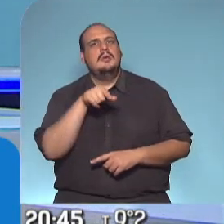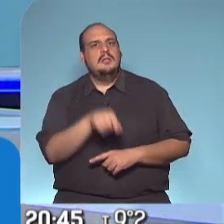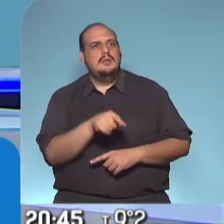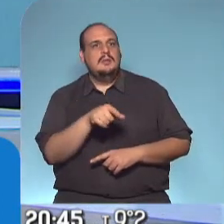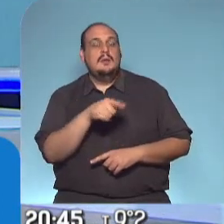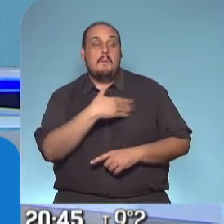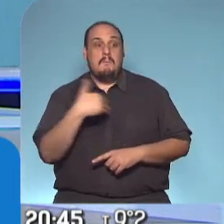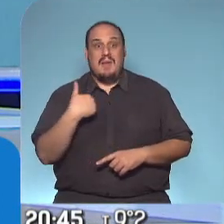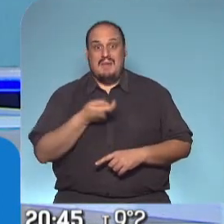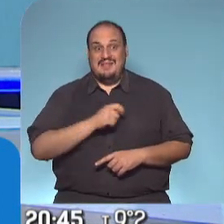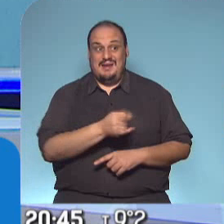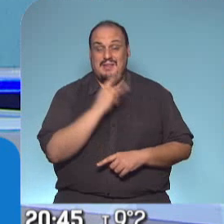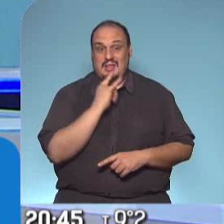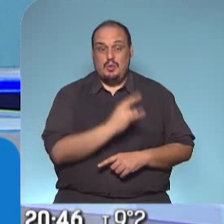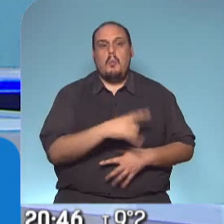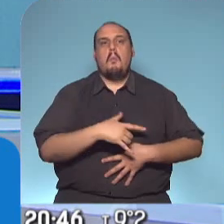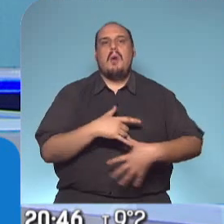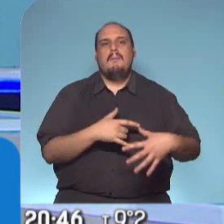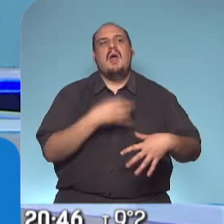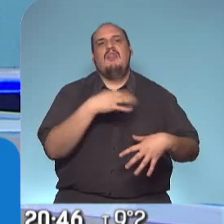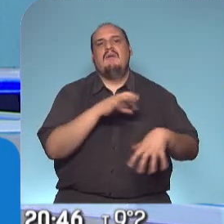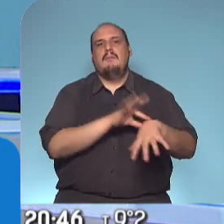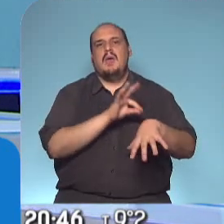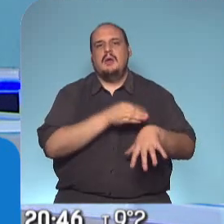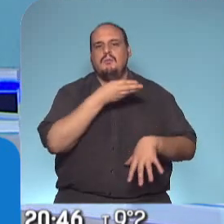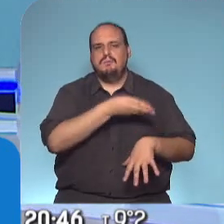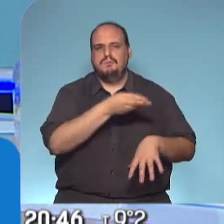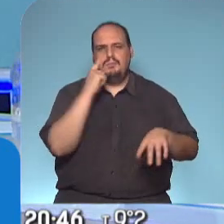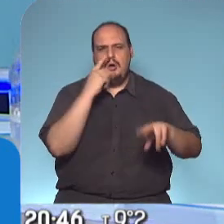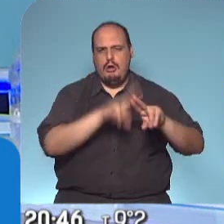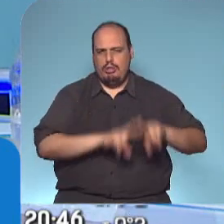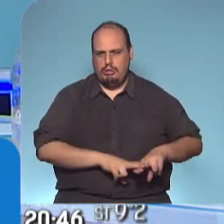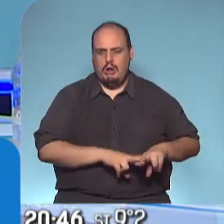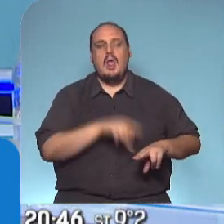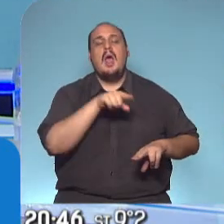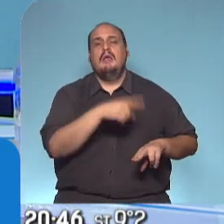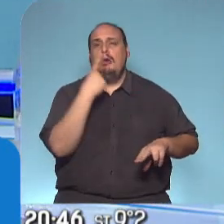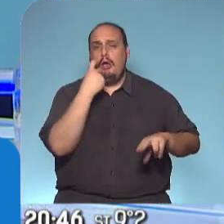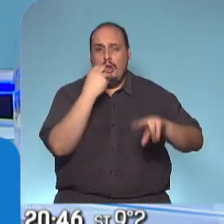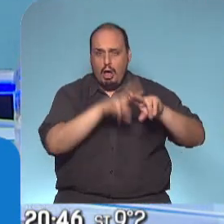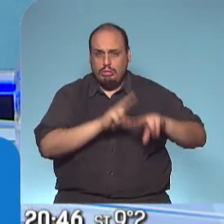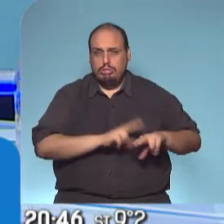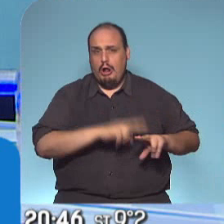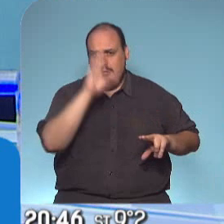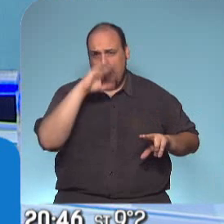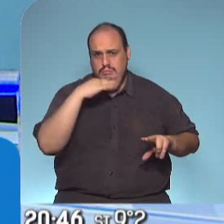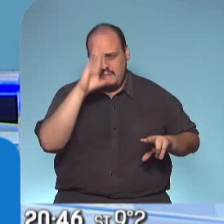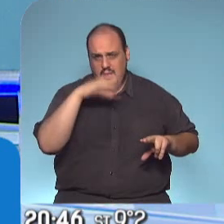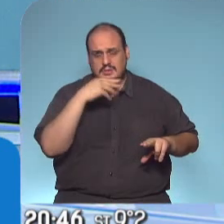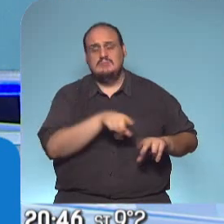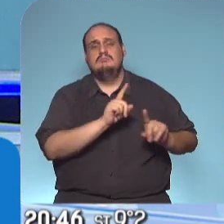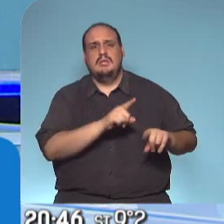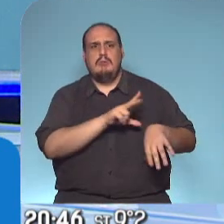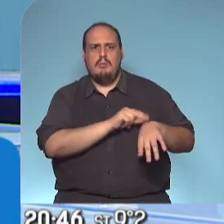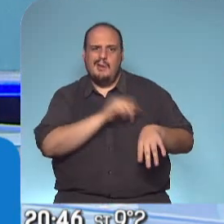a la mamá. En el caso de la mamá embarazada son los controles médicos y entonces en esos controles médicos y en ese control que lo obstetra ha ido